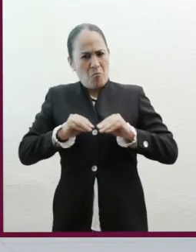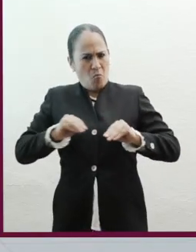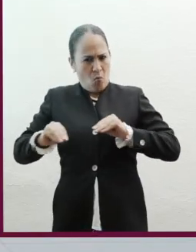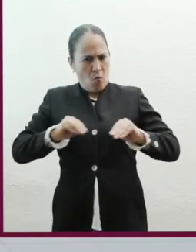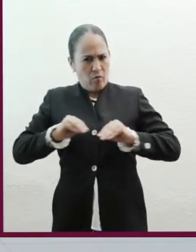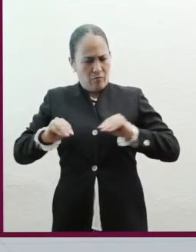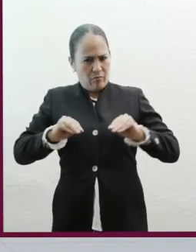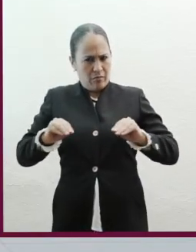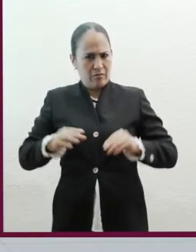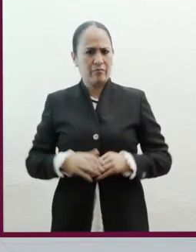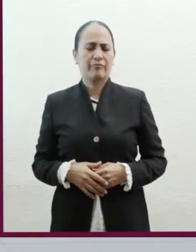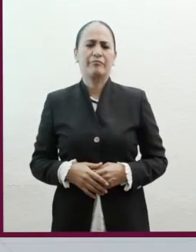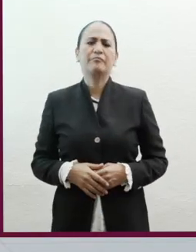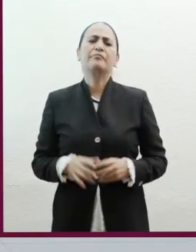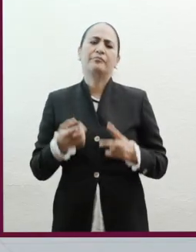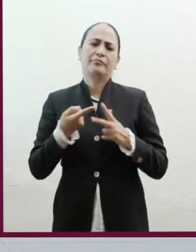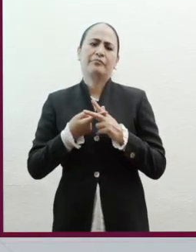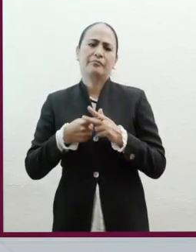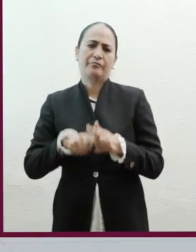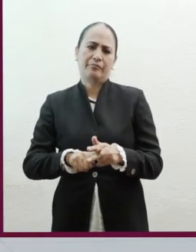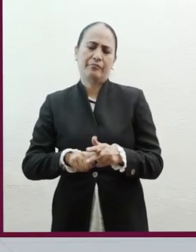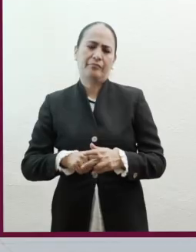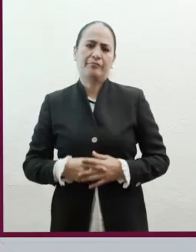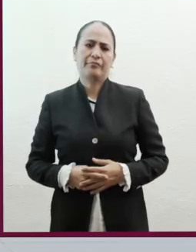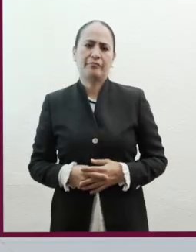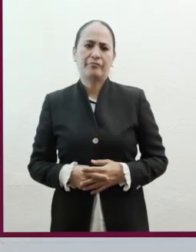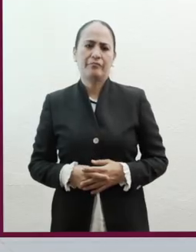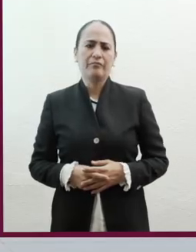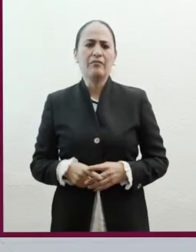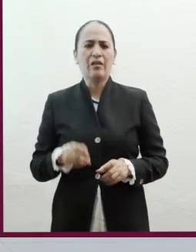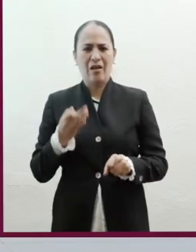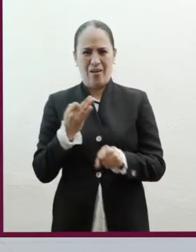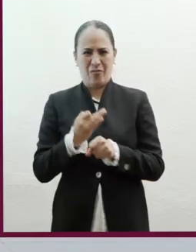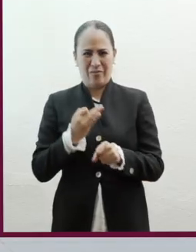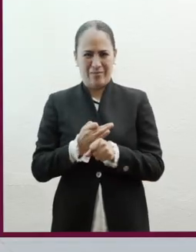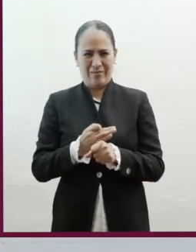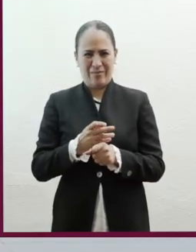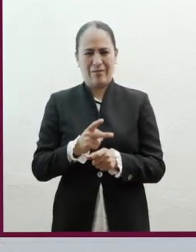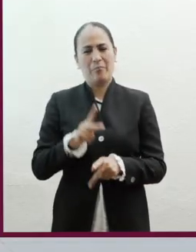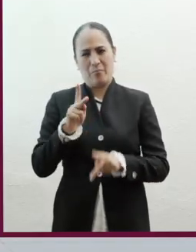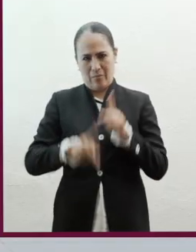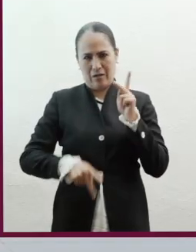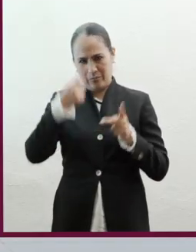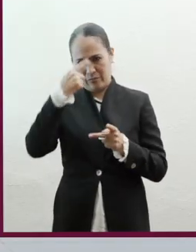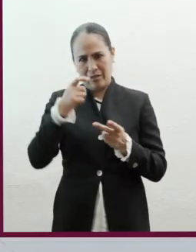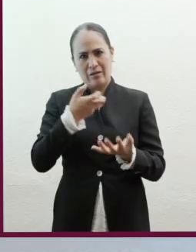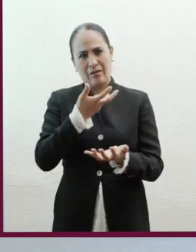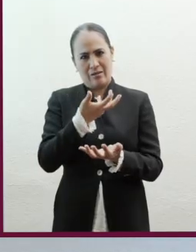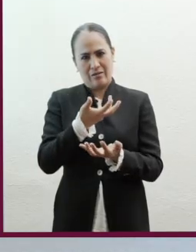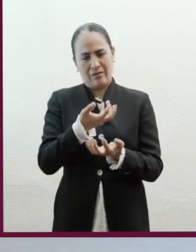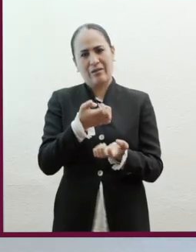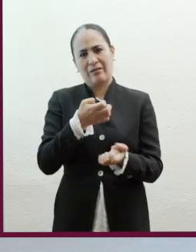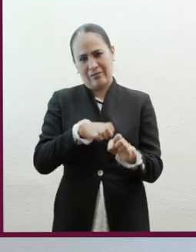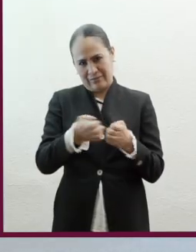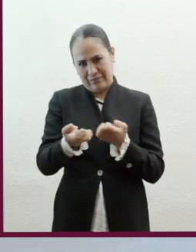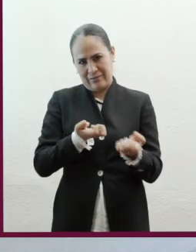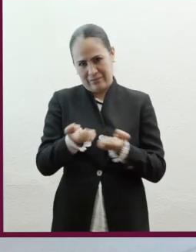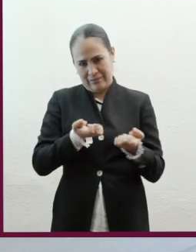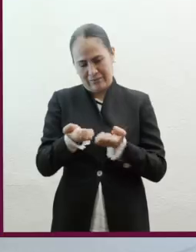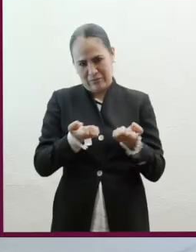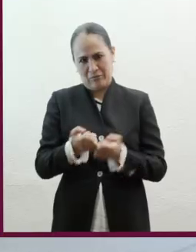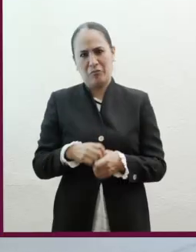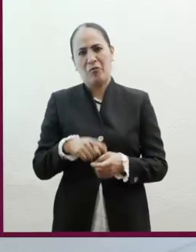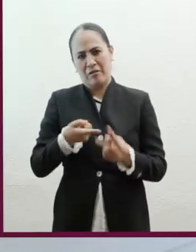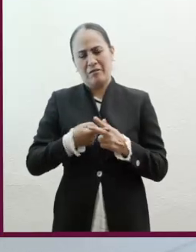Bien, vamos a iniciar. Esta pausa activa parte de una marcha normal.